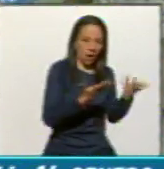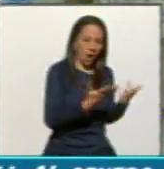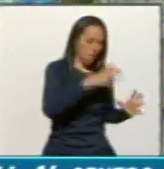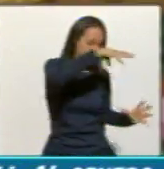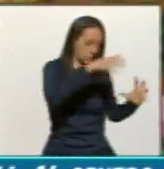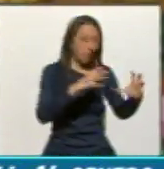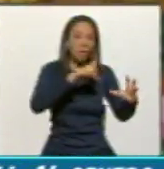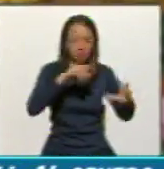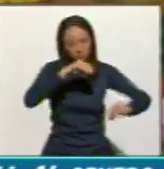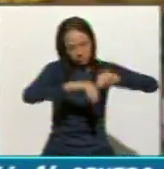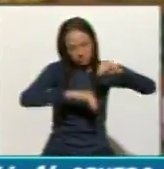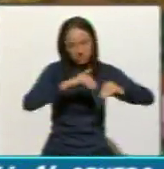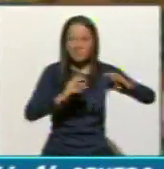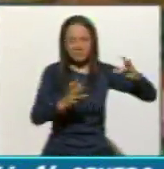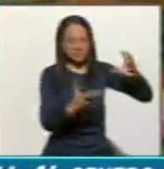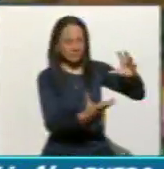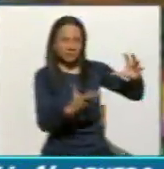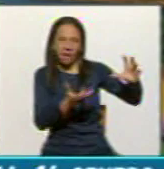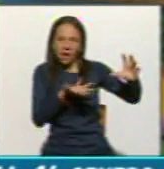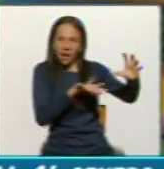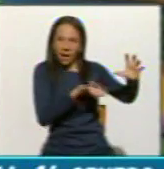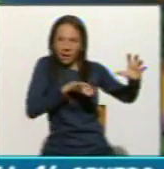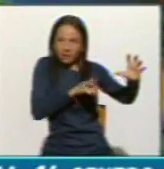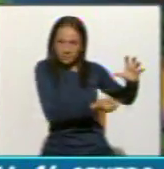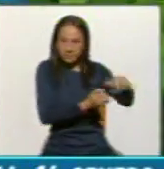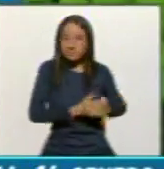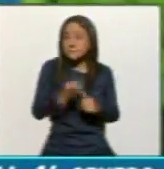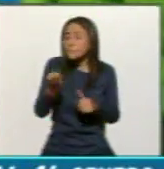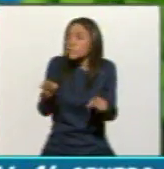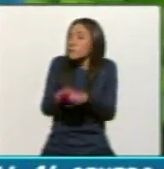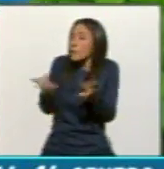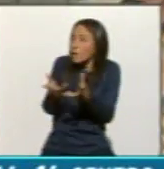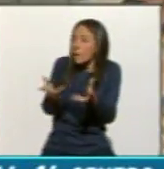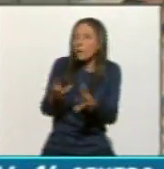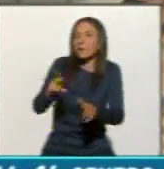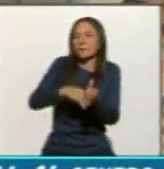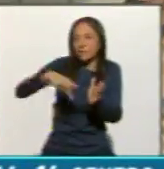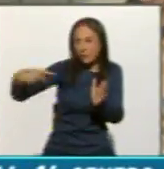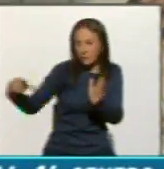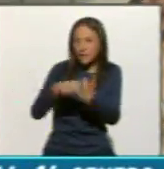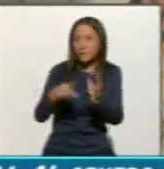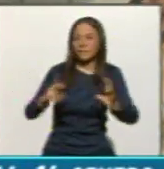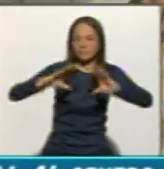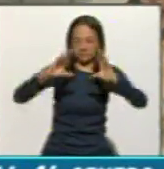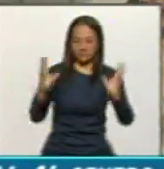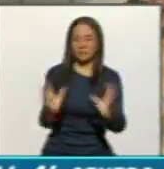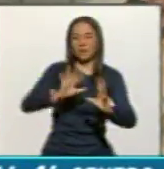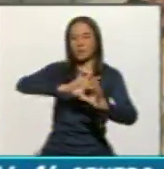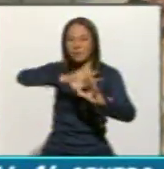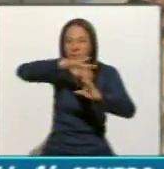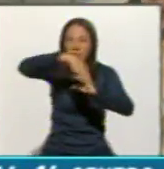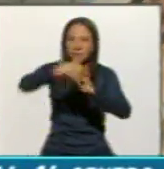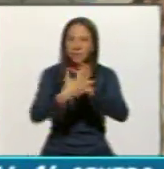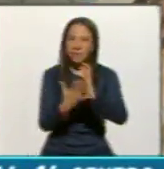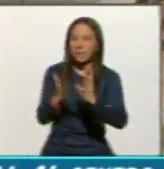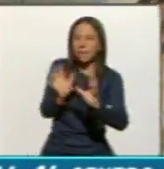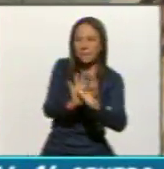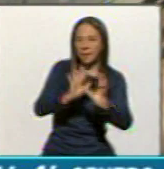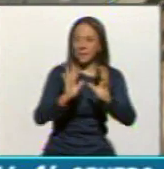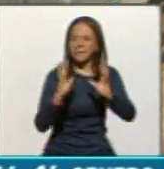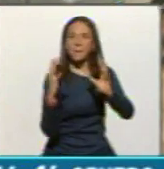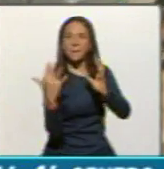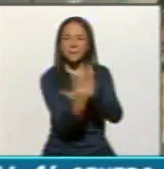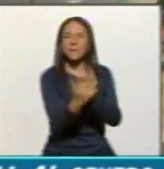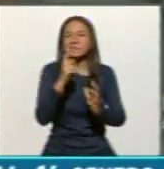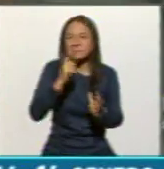base a la piñata. Este trabajo manual lo inicia pegando el papel periódico alrededor del molde, ya sea con cartoncillo o